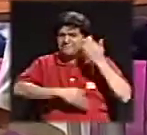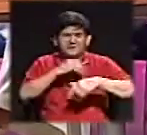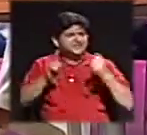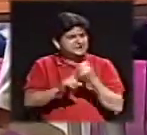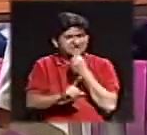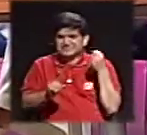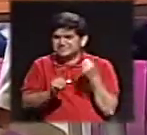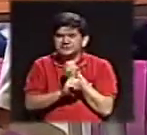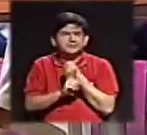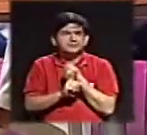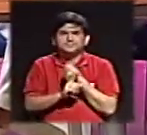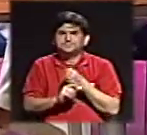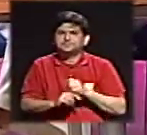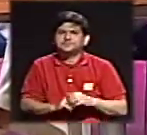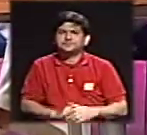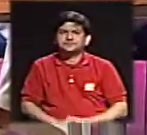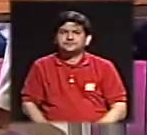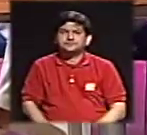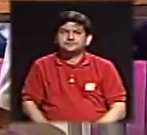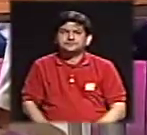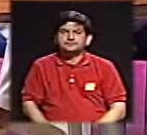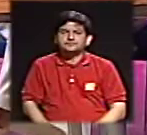de violento, ¿no?